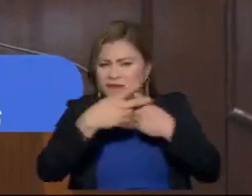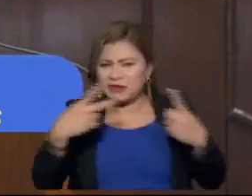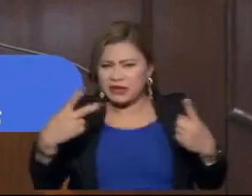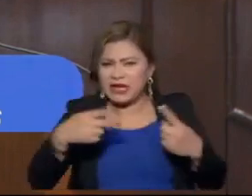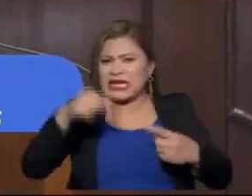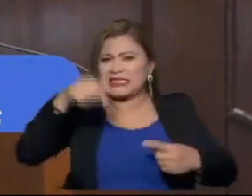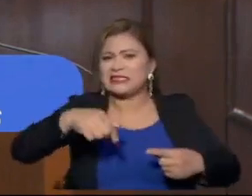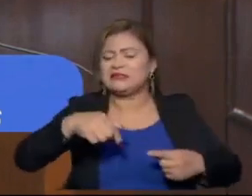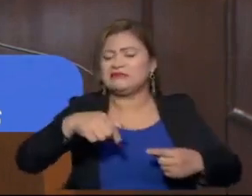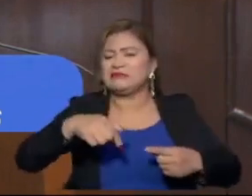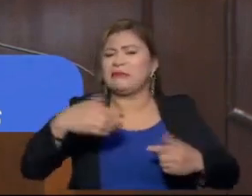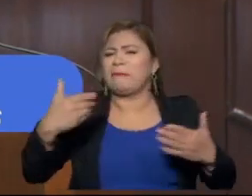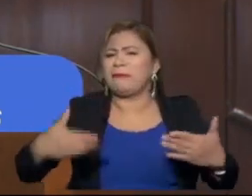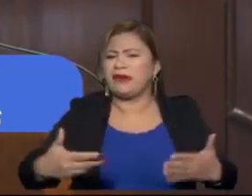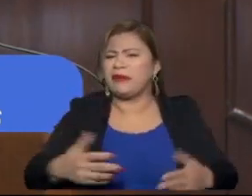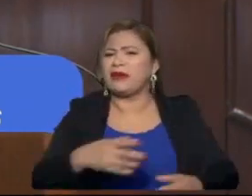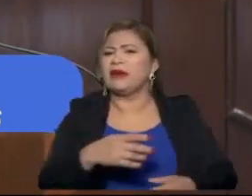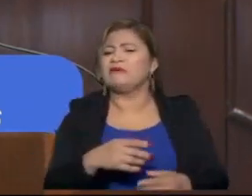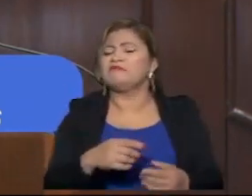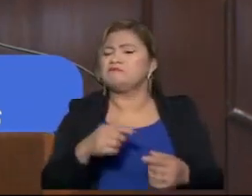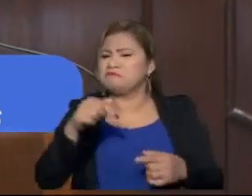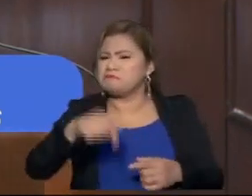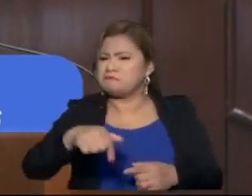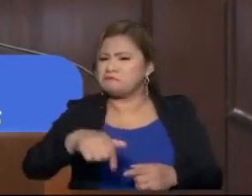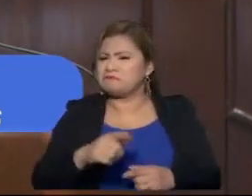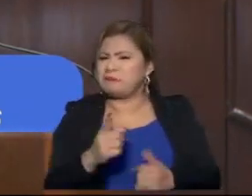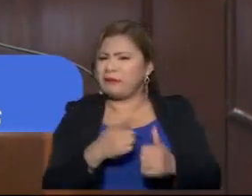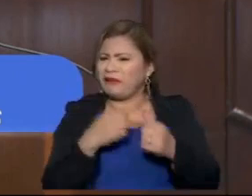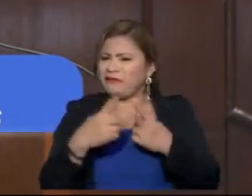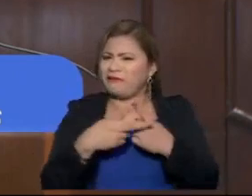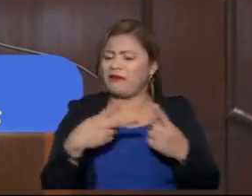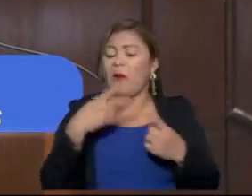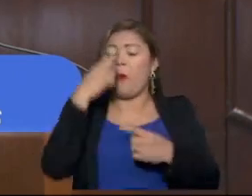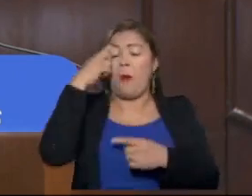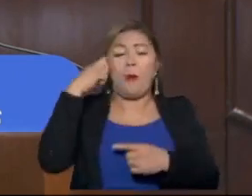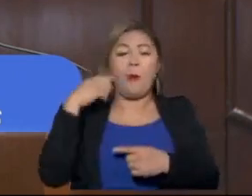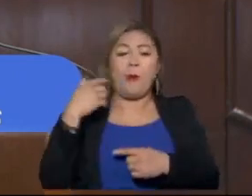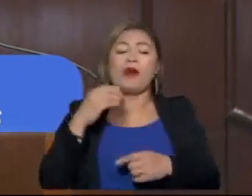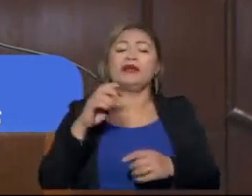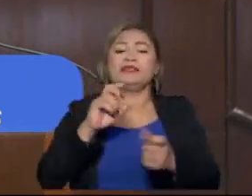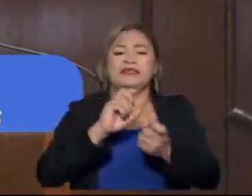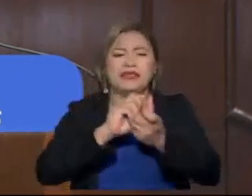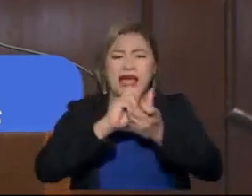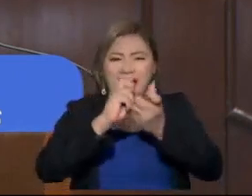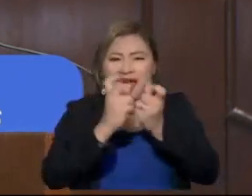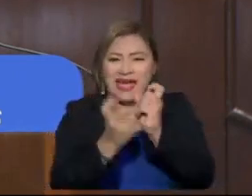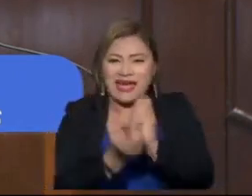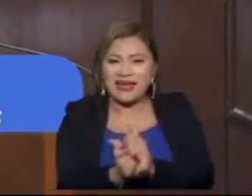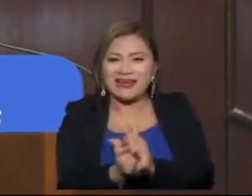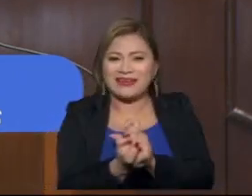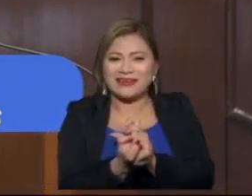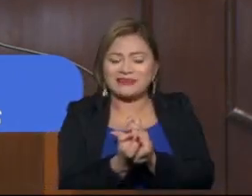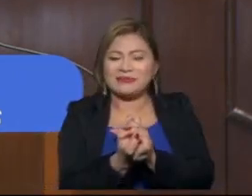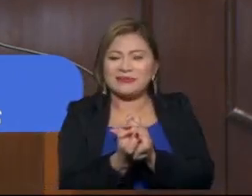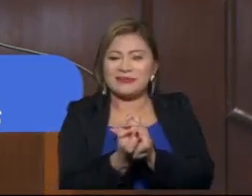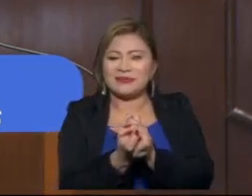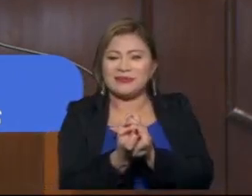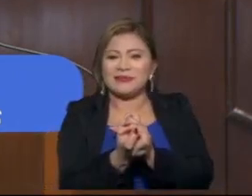nuestra historia las bases jurídicas para fomentar la transformación,